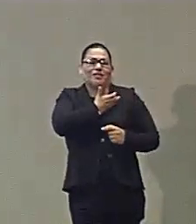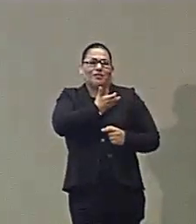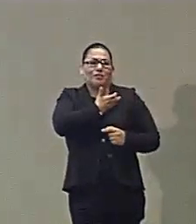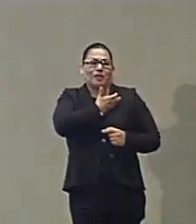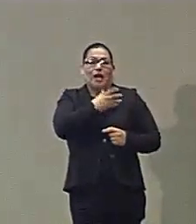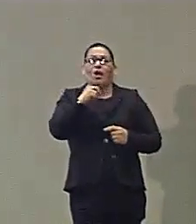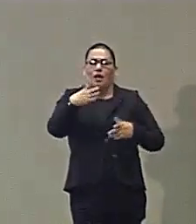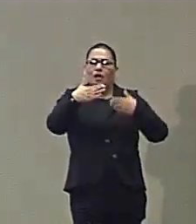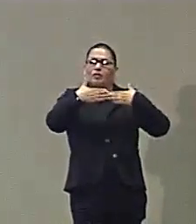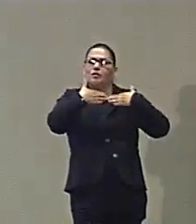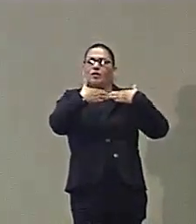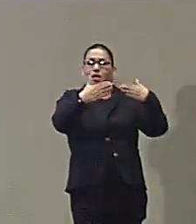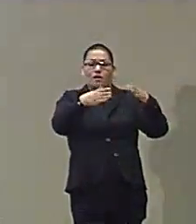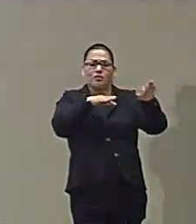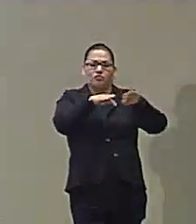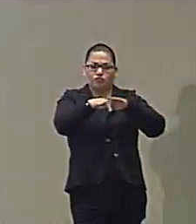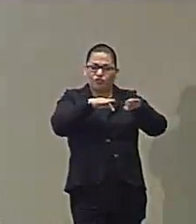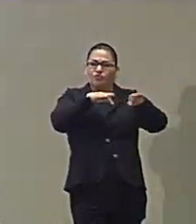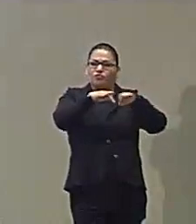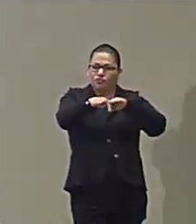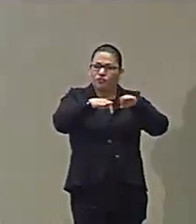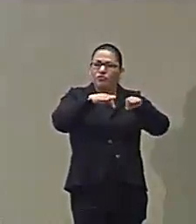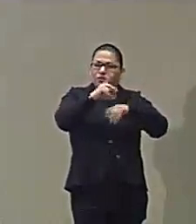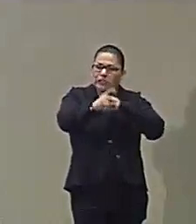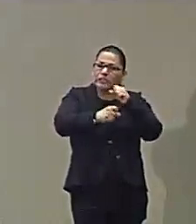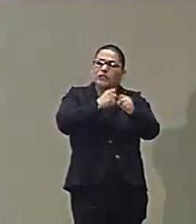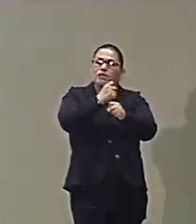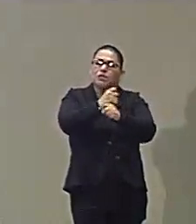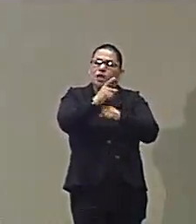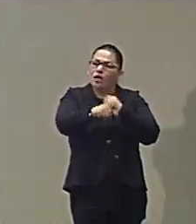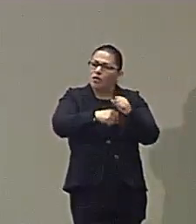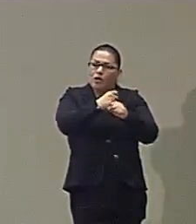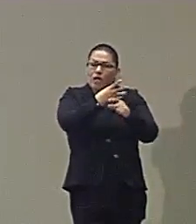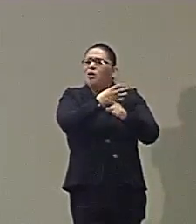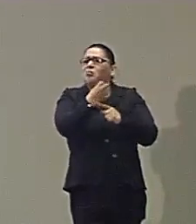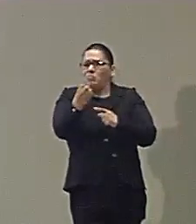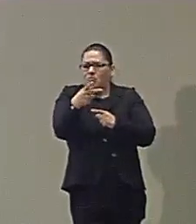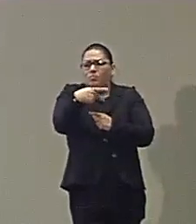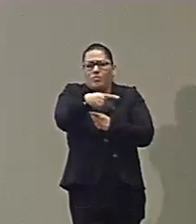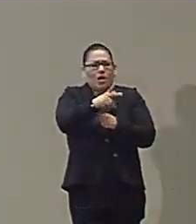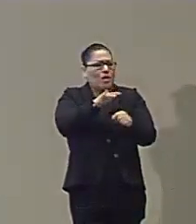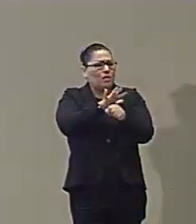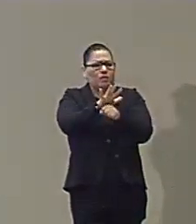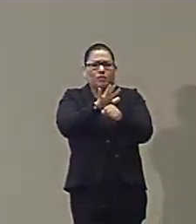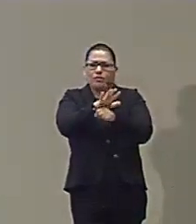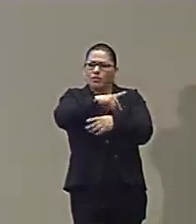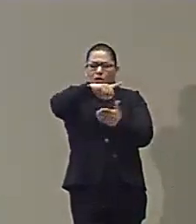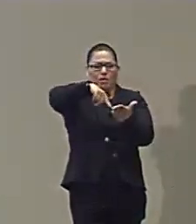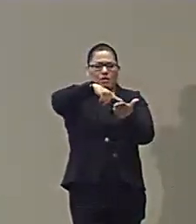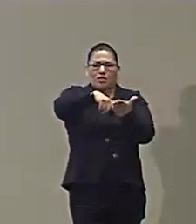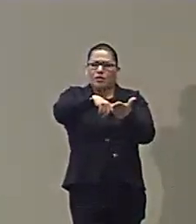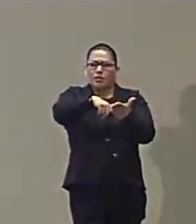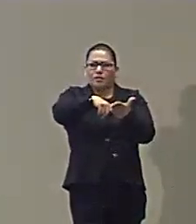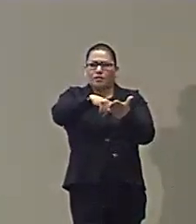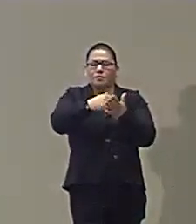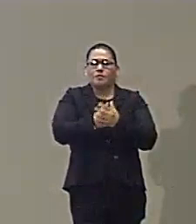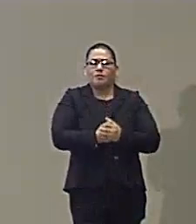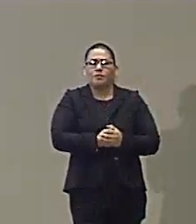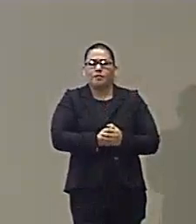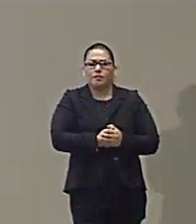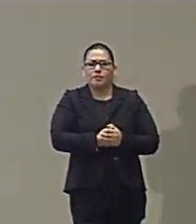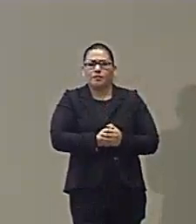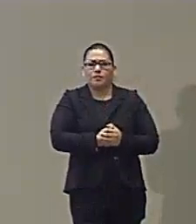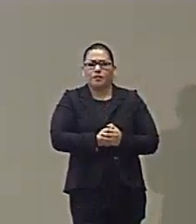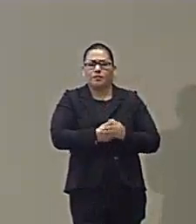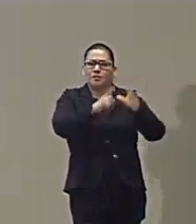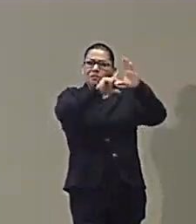ha sido un trabajo coordinado muy importante pero así en cualquier parte en cualquiera de los rincones de la